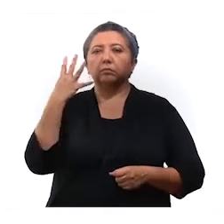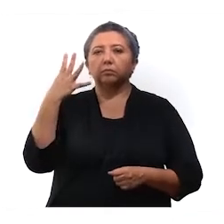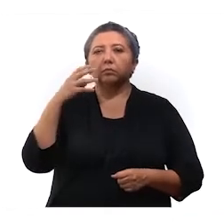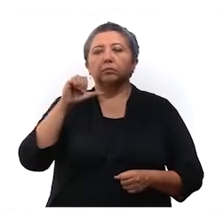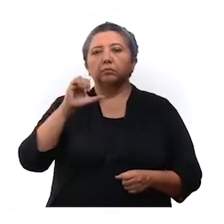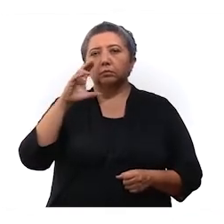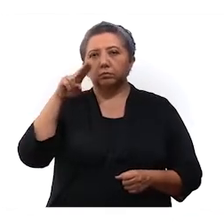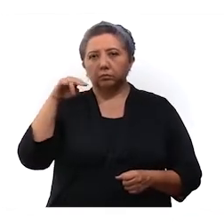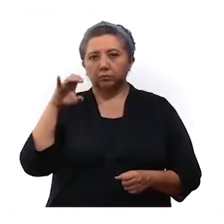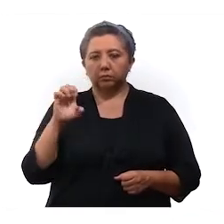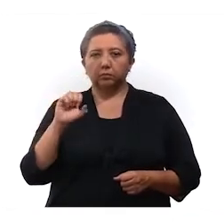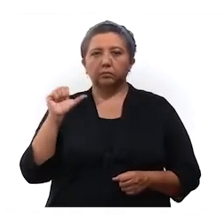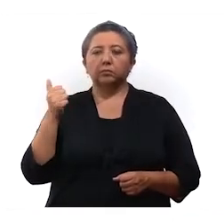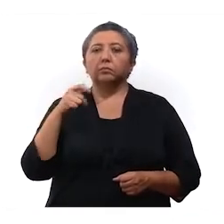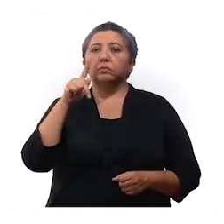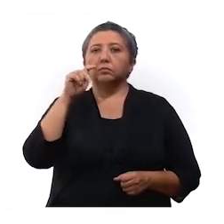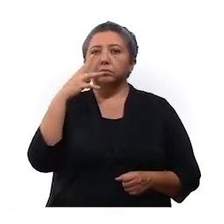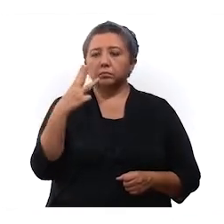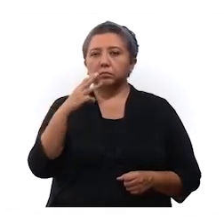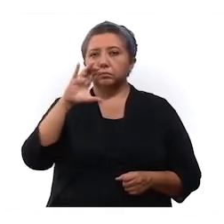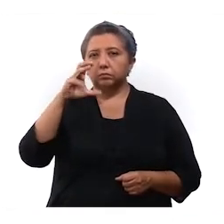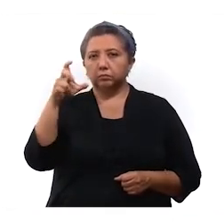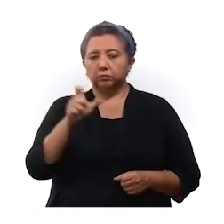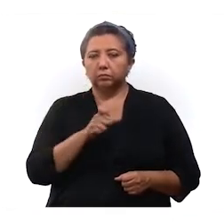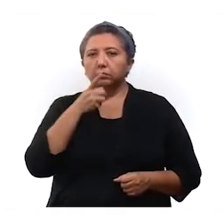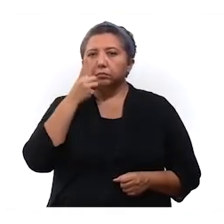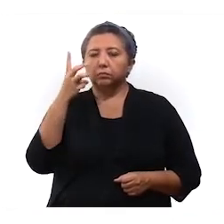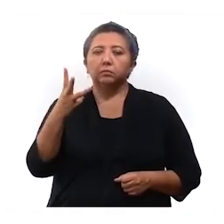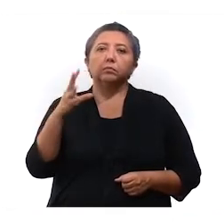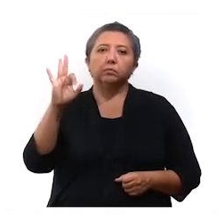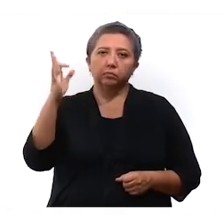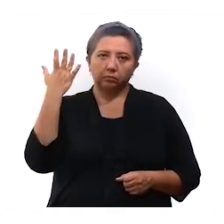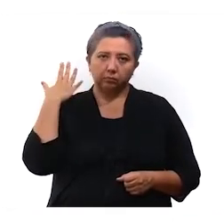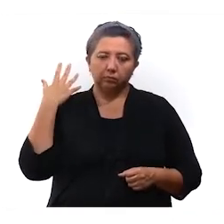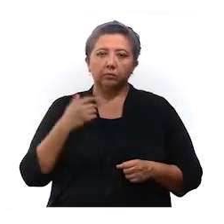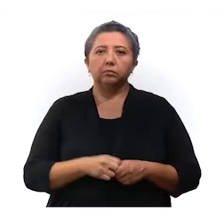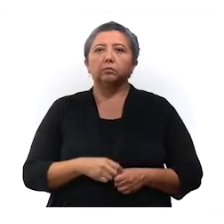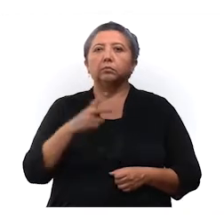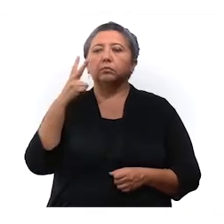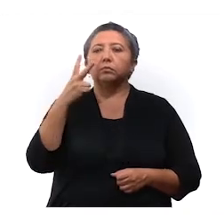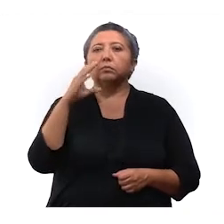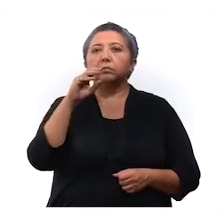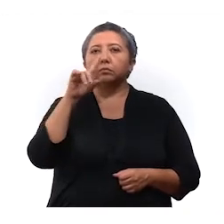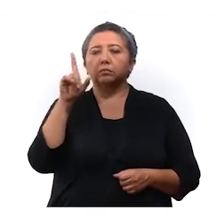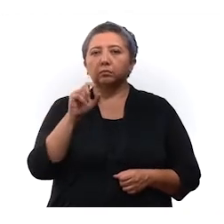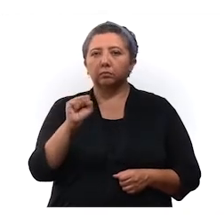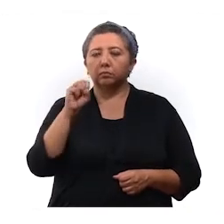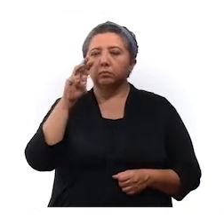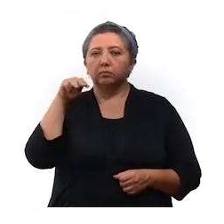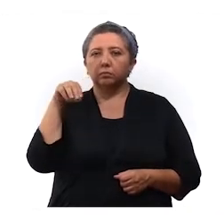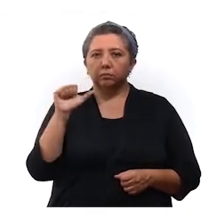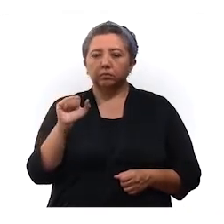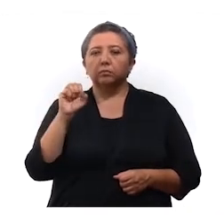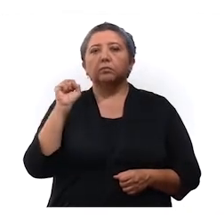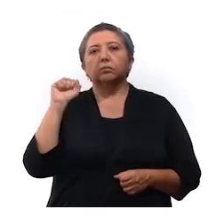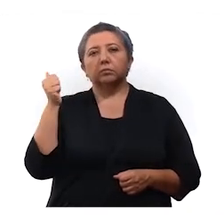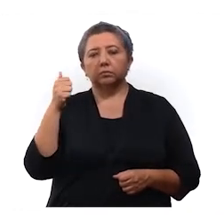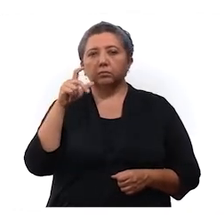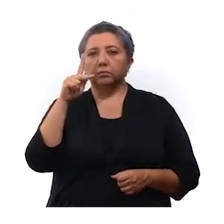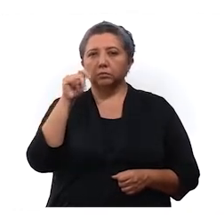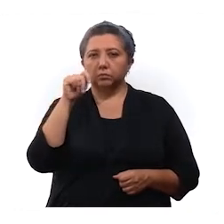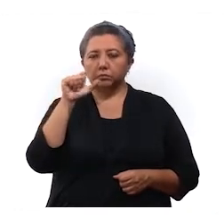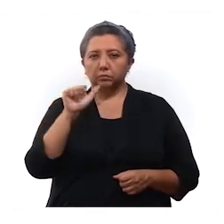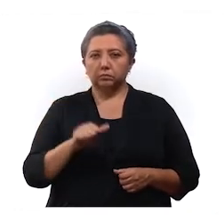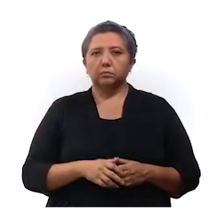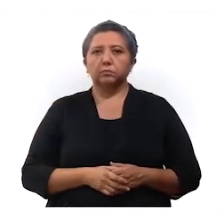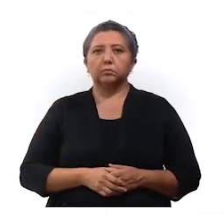Acanqué y Temozón, 3 en Chemash y Tecash y 3 foráneos. 2 en Cusamá, Tzán, Espita, Maní, Oxcuscab y